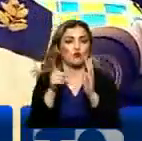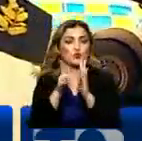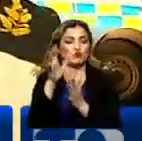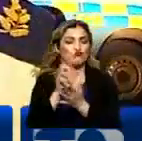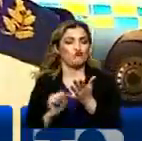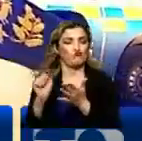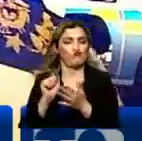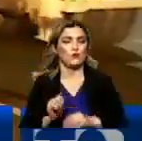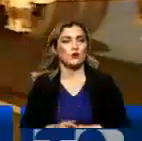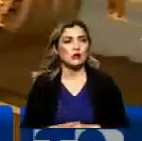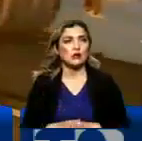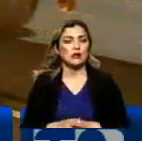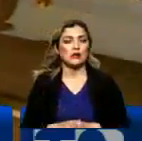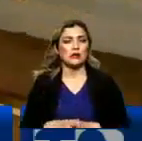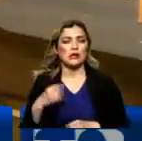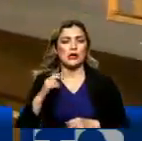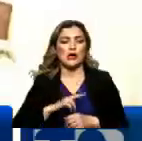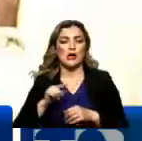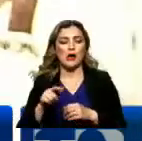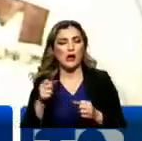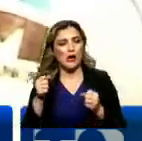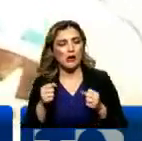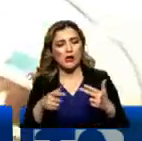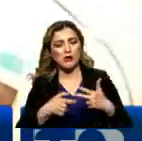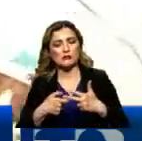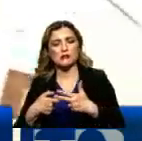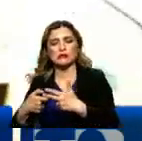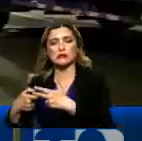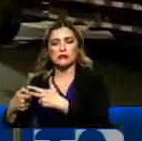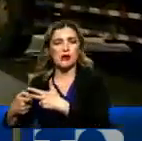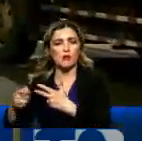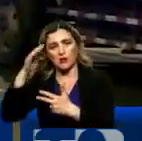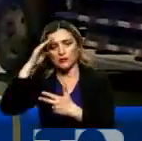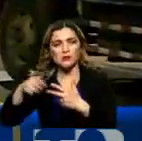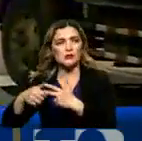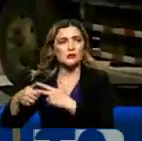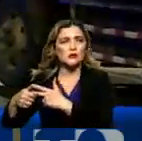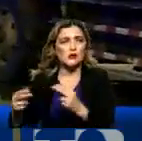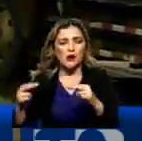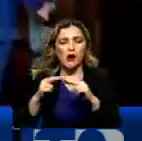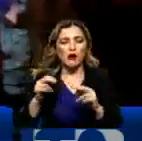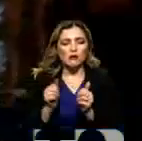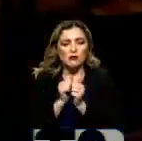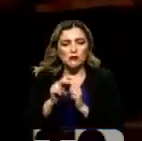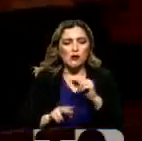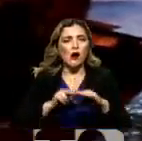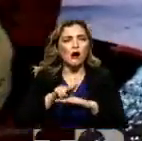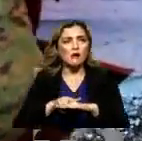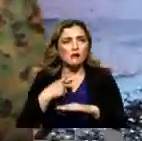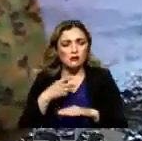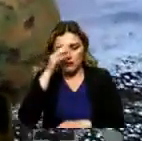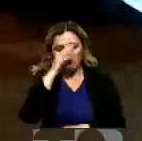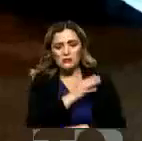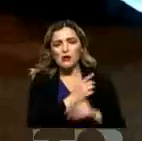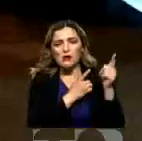se procederá a retener el vehículo. La ATM hizo operativos en 5 puntos de acceso a la ciudad, como el puente y la Unidad Nacional, mientras que las Fuerzas